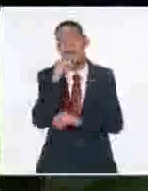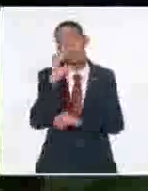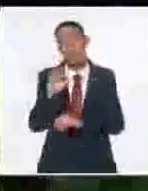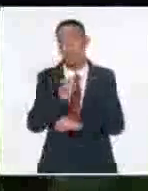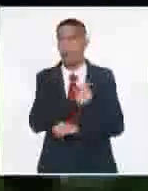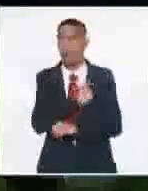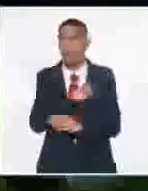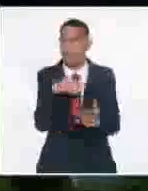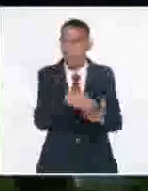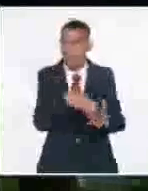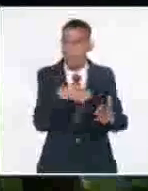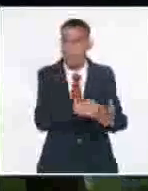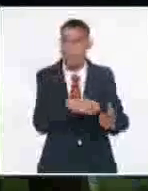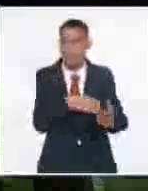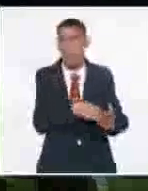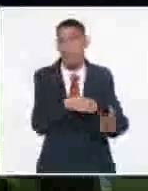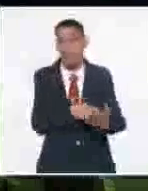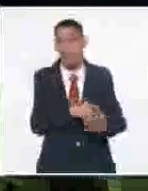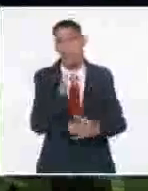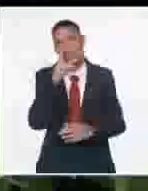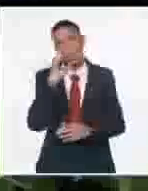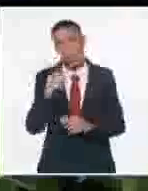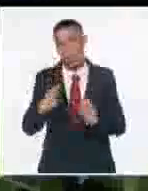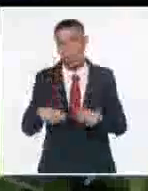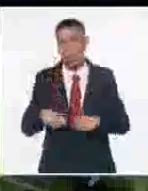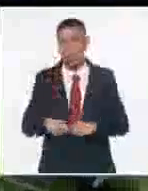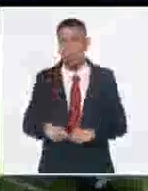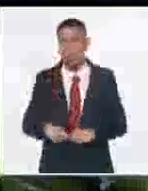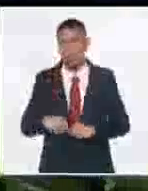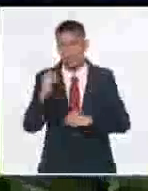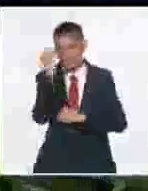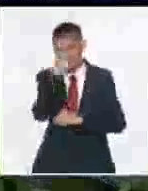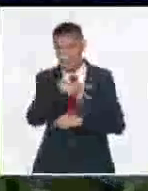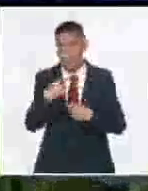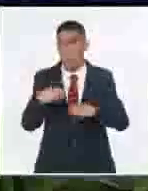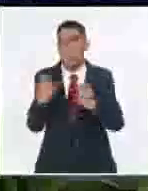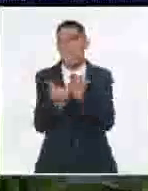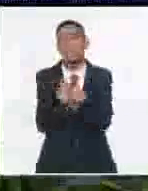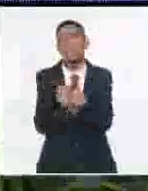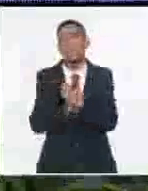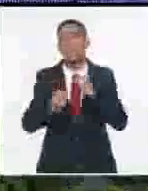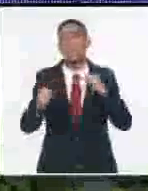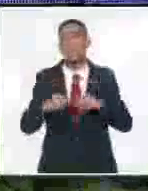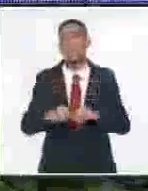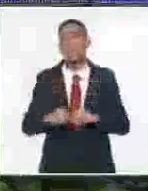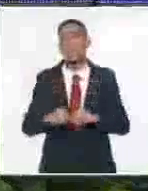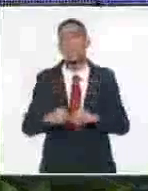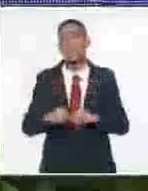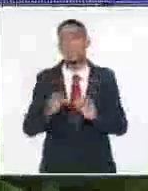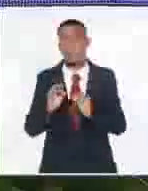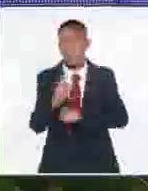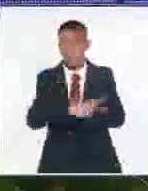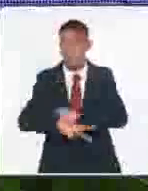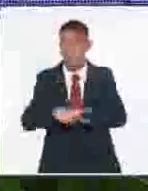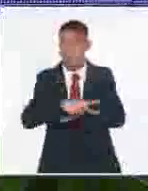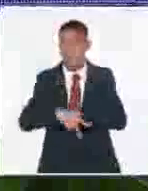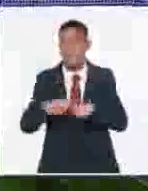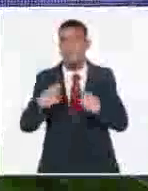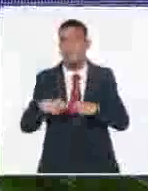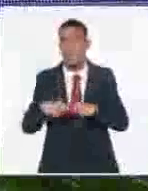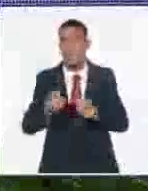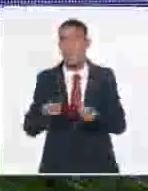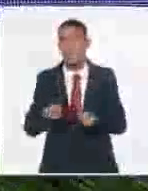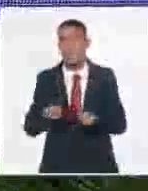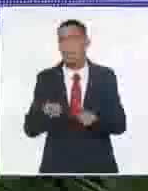la creación de un Estado palestino en las circunstancias y condiciones que acabo de